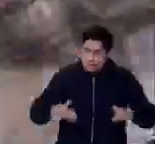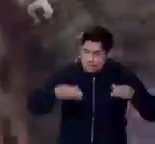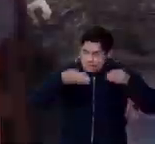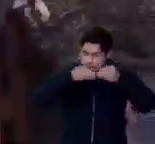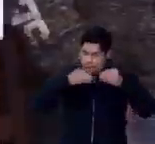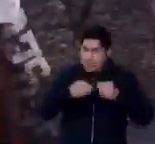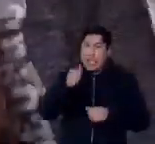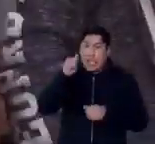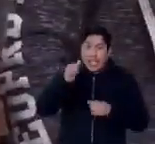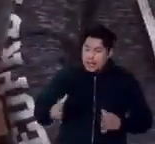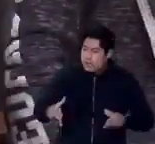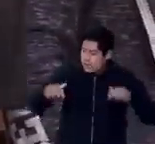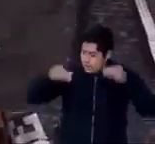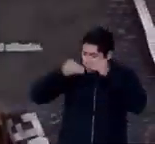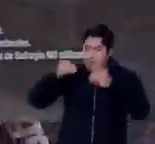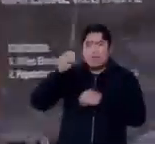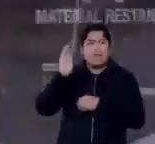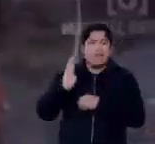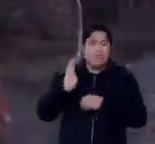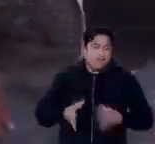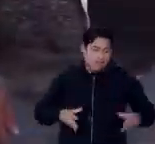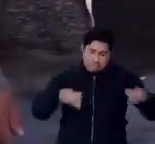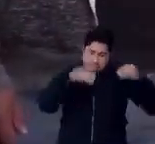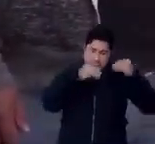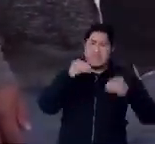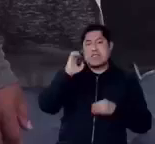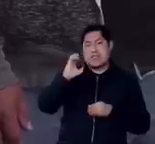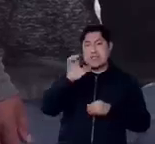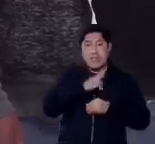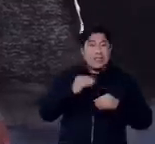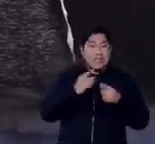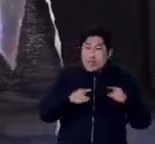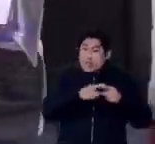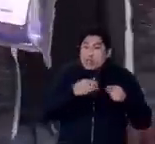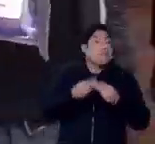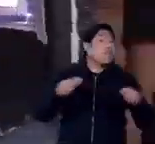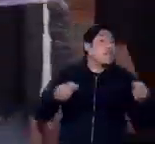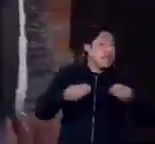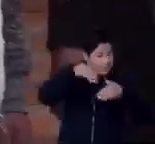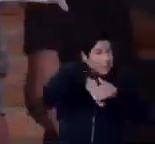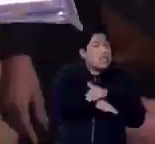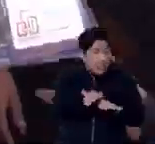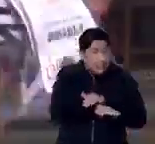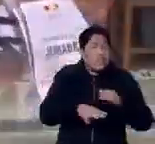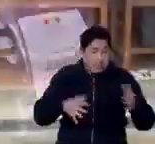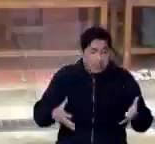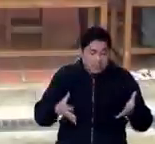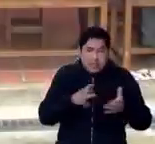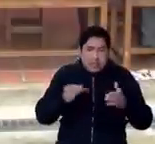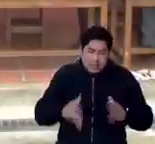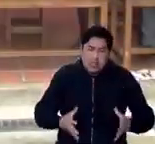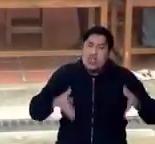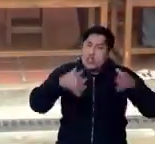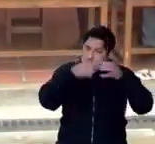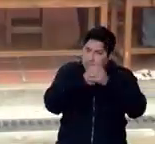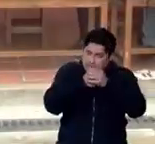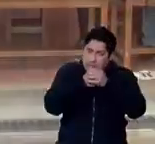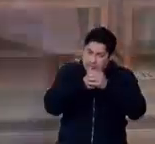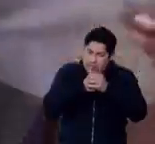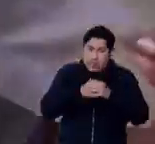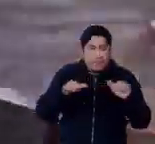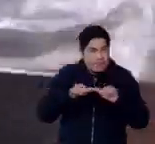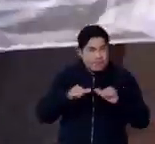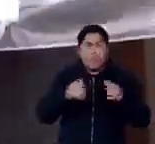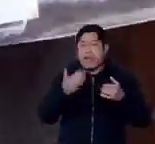A, B y también C. Además, se entregará una bolsa de útiles electorales que estarán dentro de la maleta. Y en la bolsa del recinto